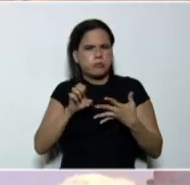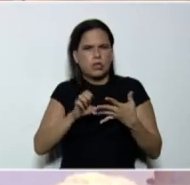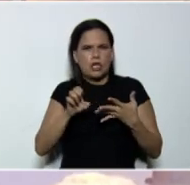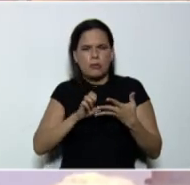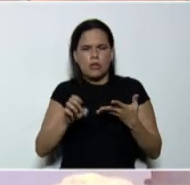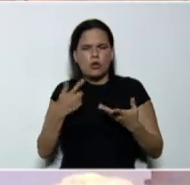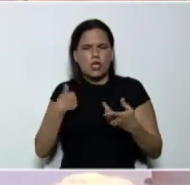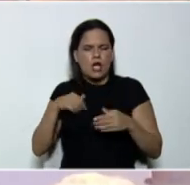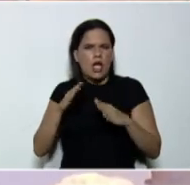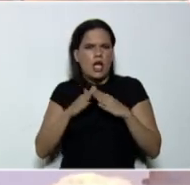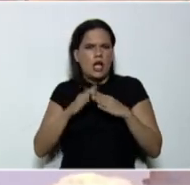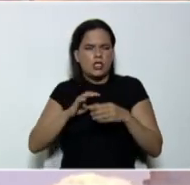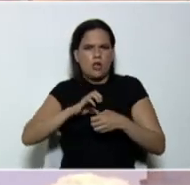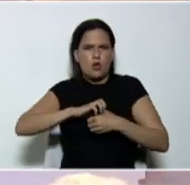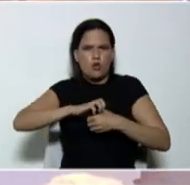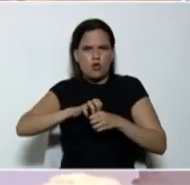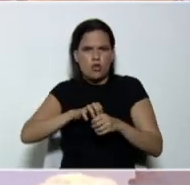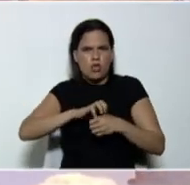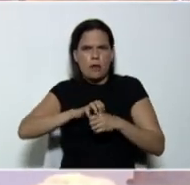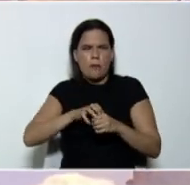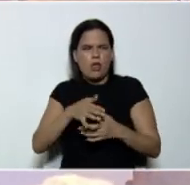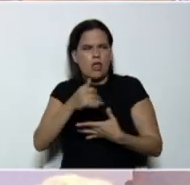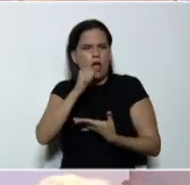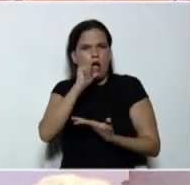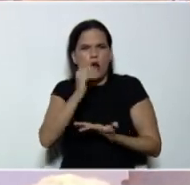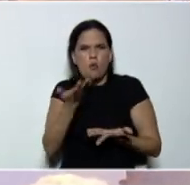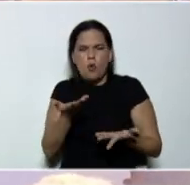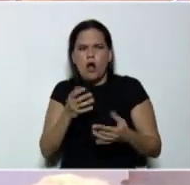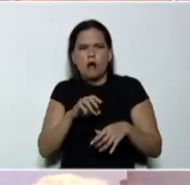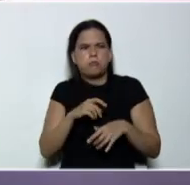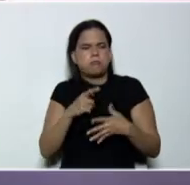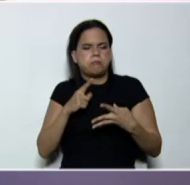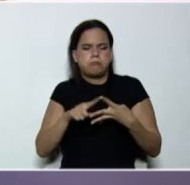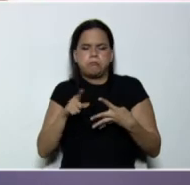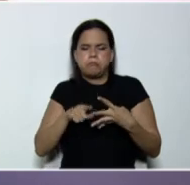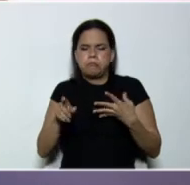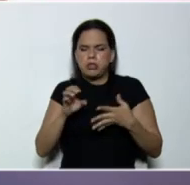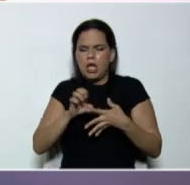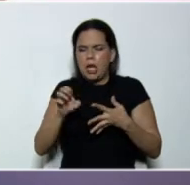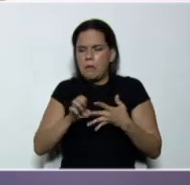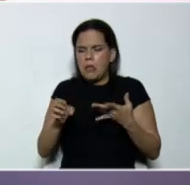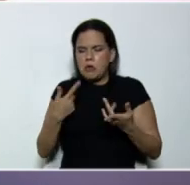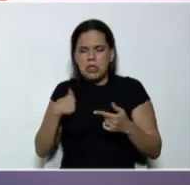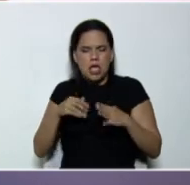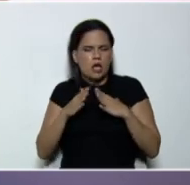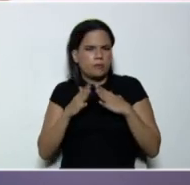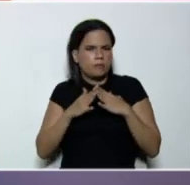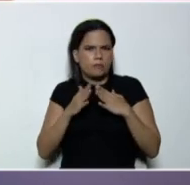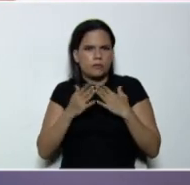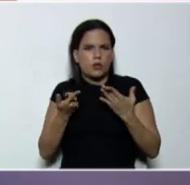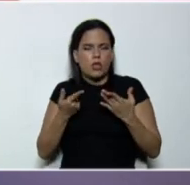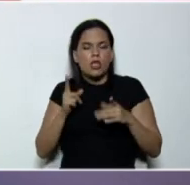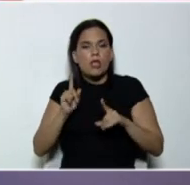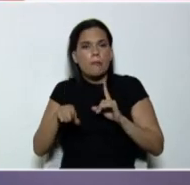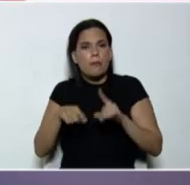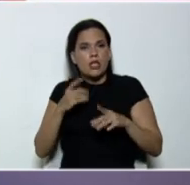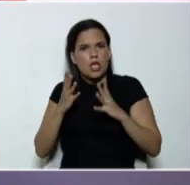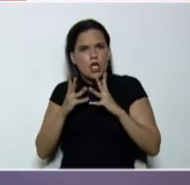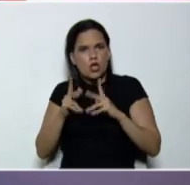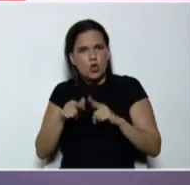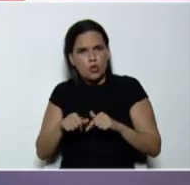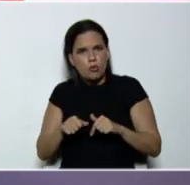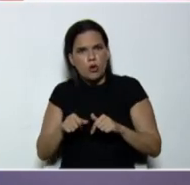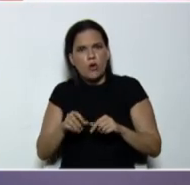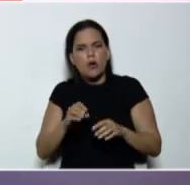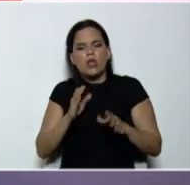con tapas de agua o cualquier otro elemento, y entonces que según el número vaya colocando